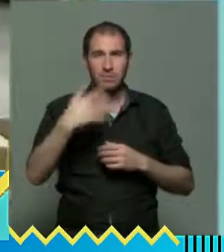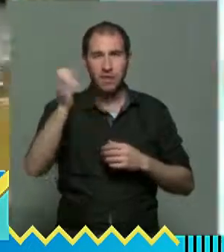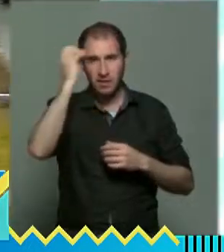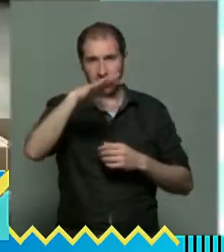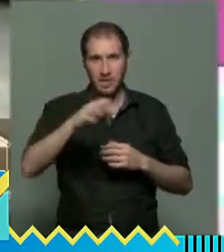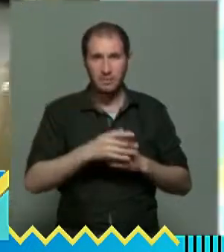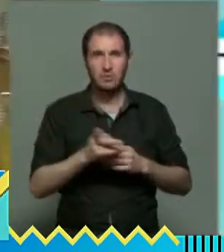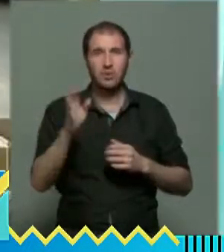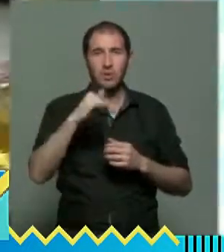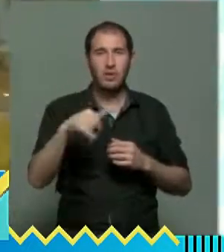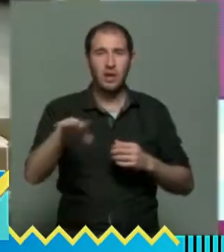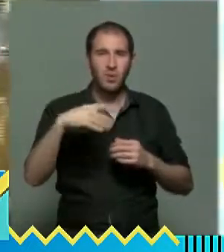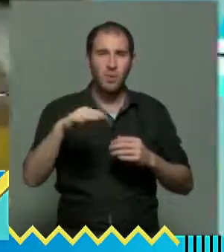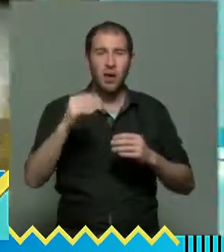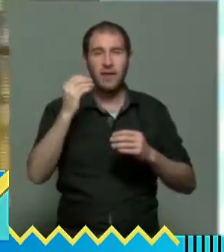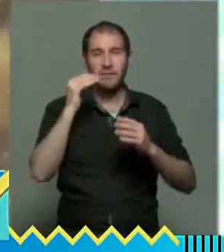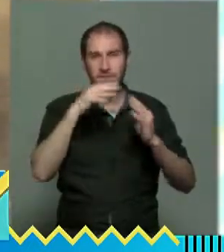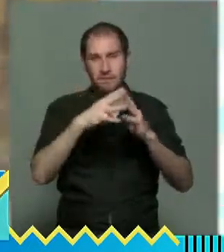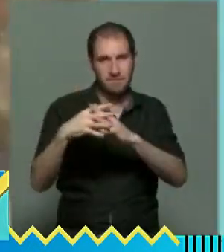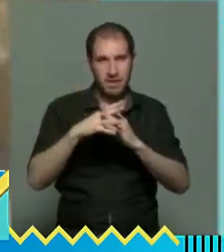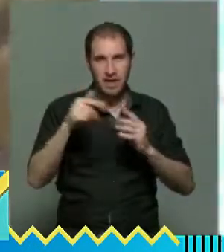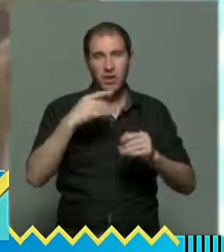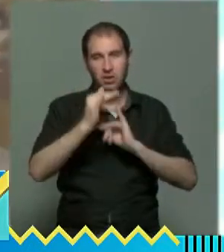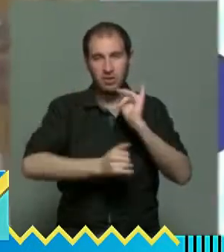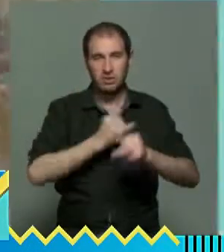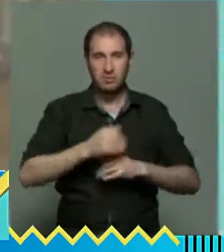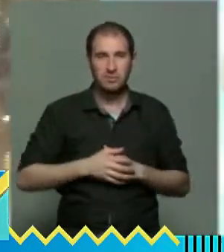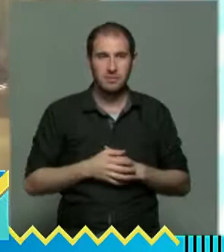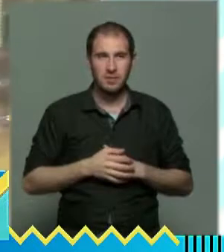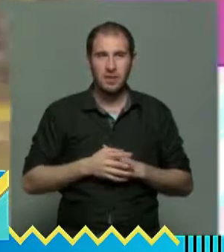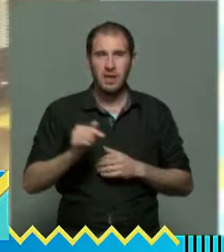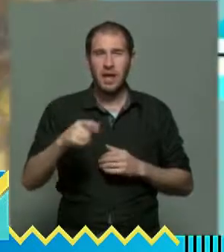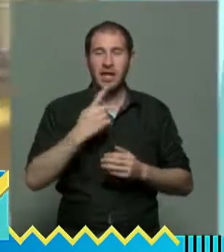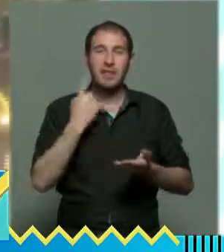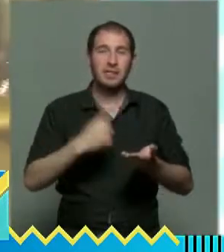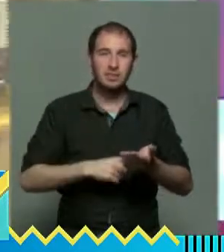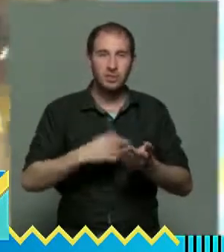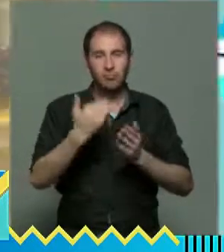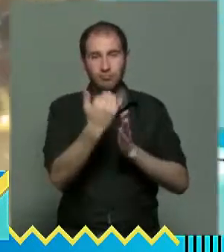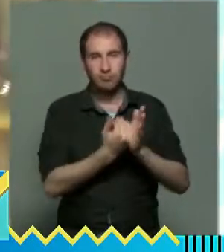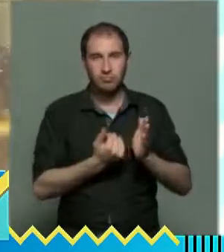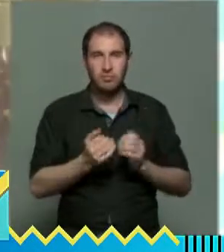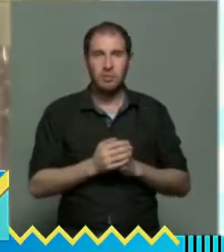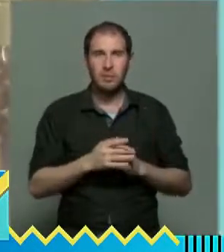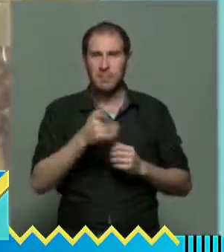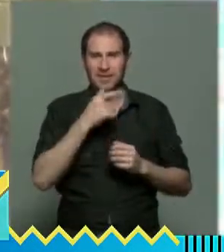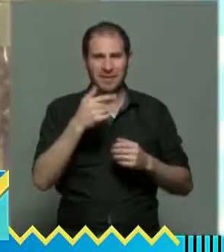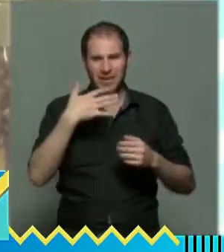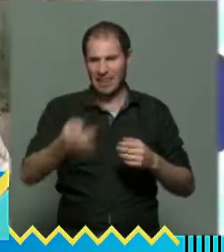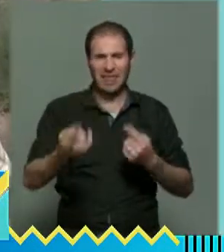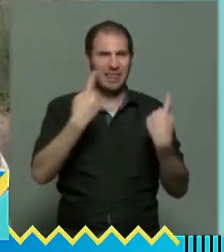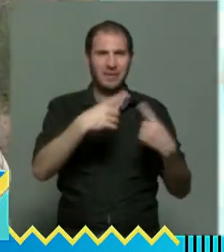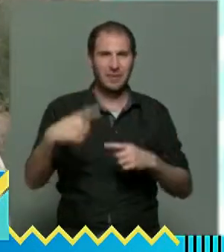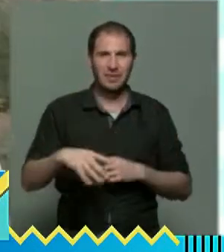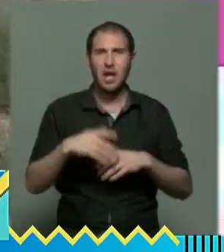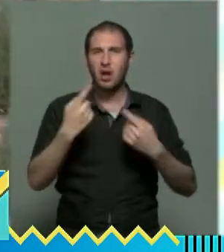que están todos los días en las viñas y que un poco, digamos, lo que se decía, se toman definiciones, digamos, muy alejadas de la realidad y